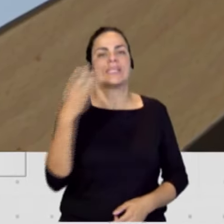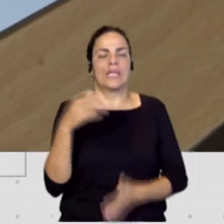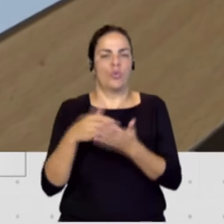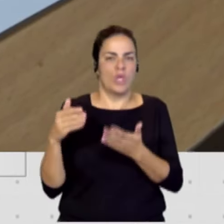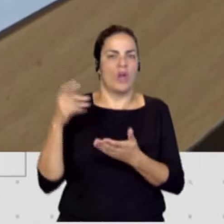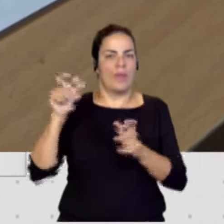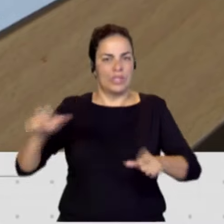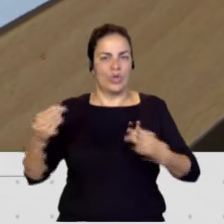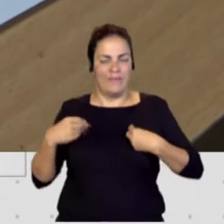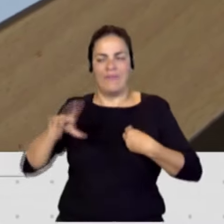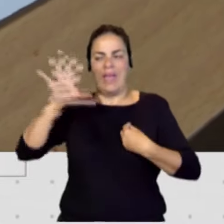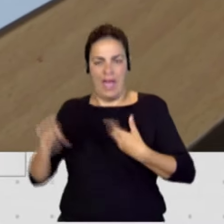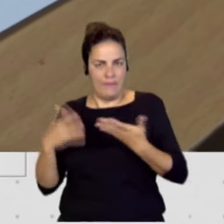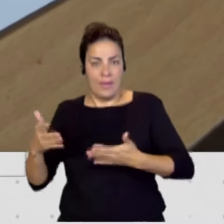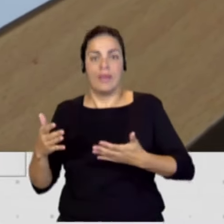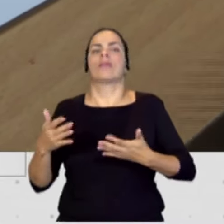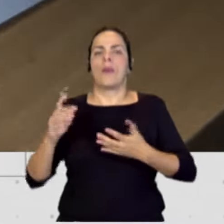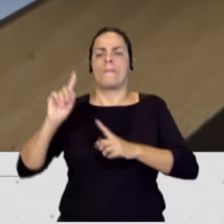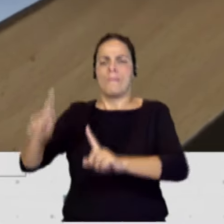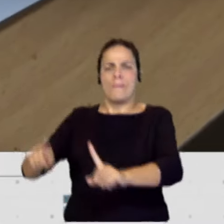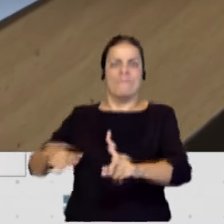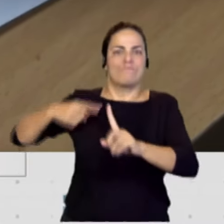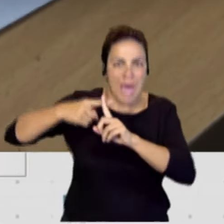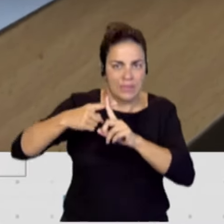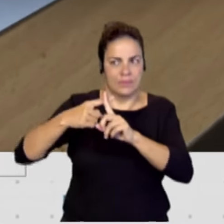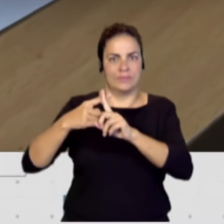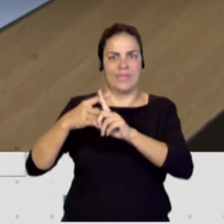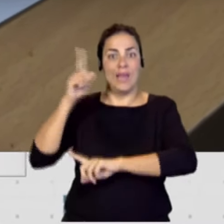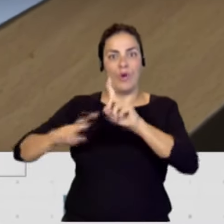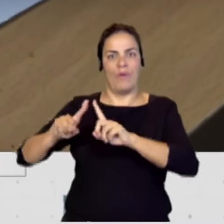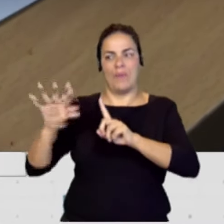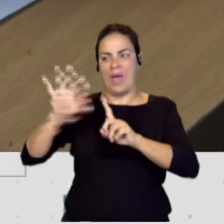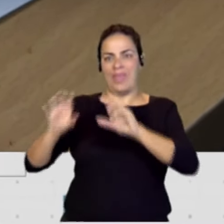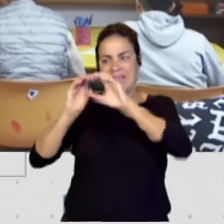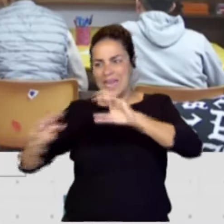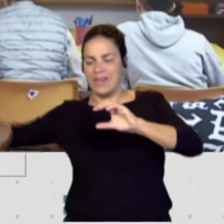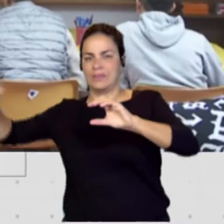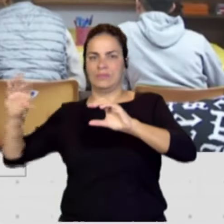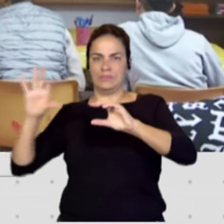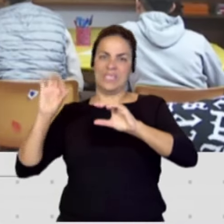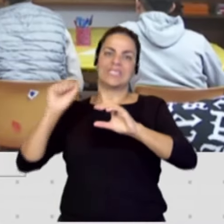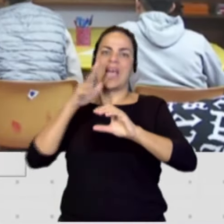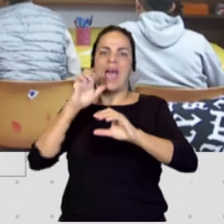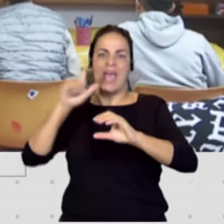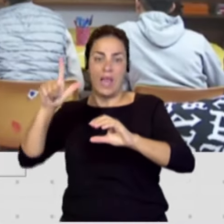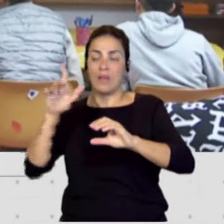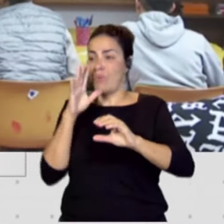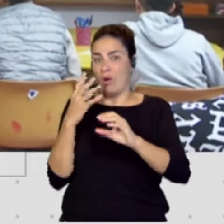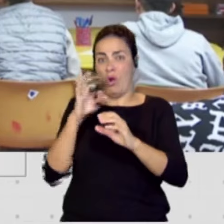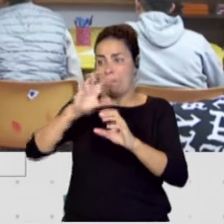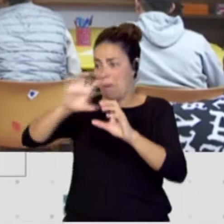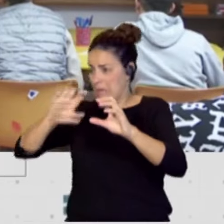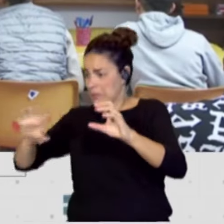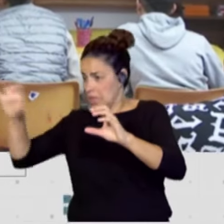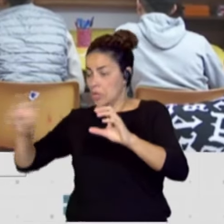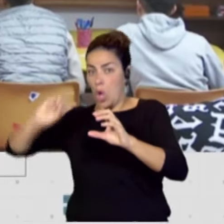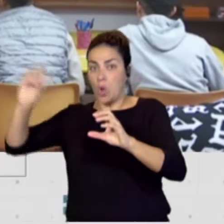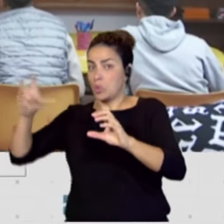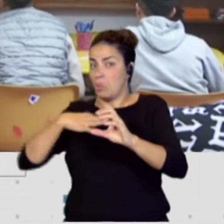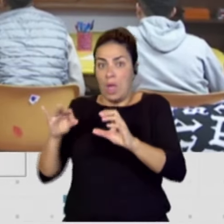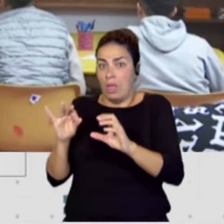añádele ahora el problema del sagel que países como Mali Niger y demás puede venir otra catástrofe como la de